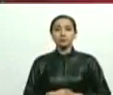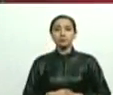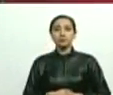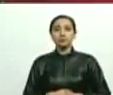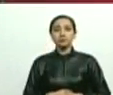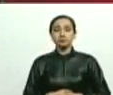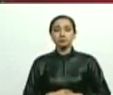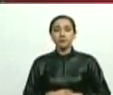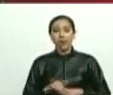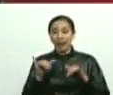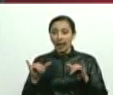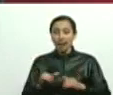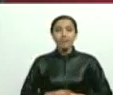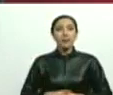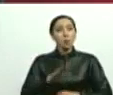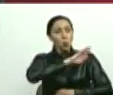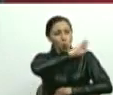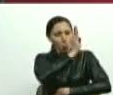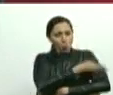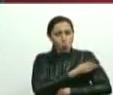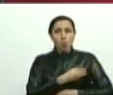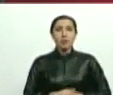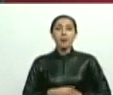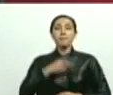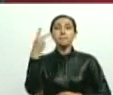Ahí está la fortaleza ideológica política.